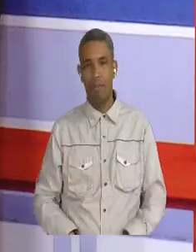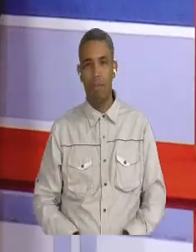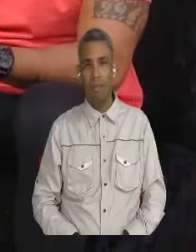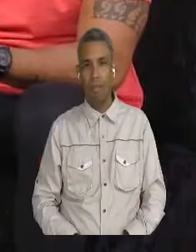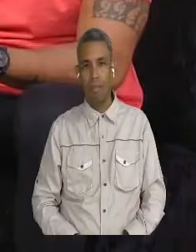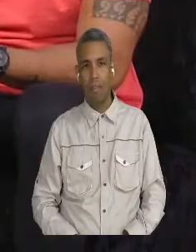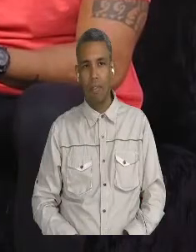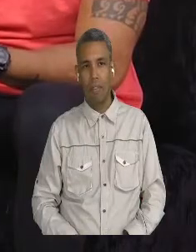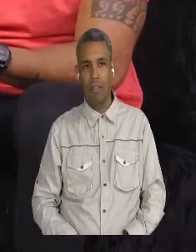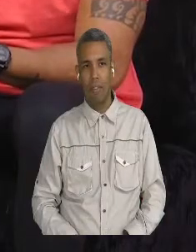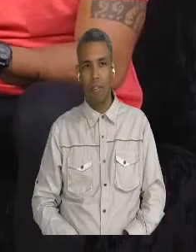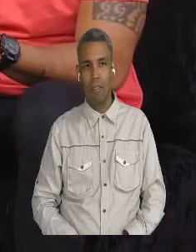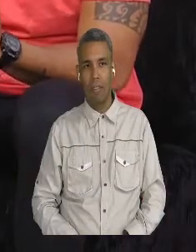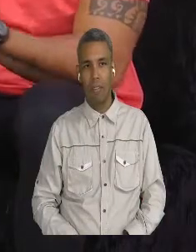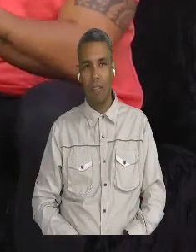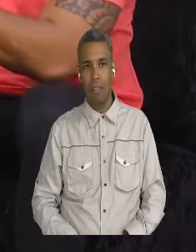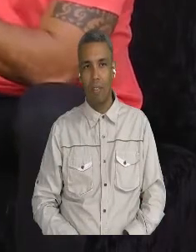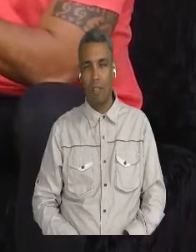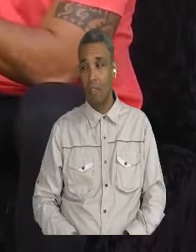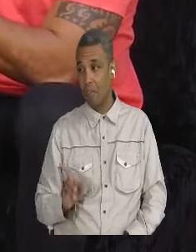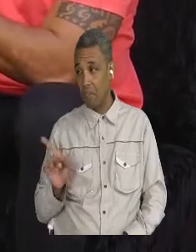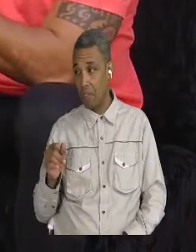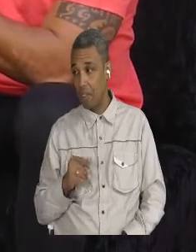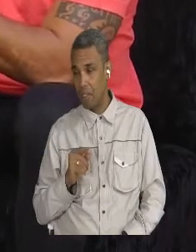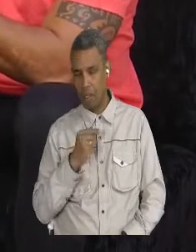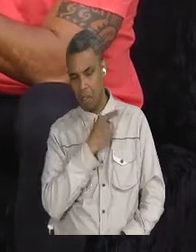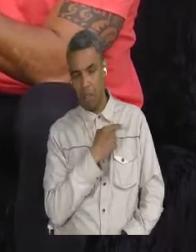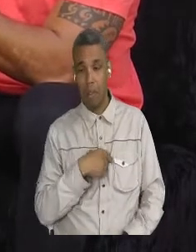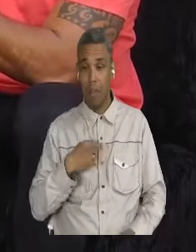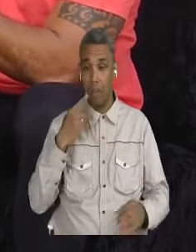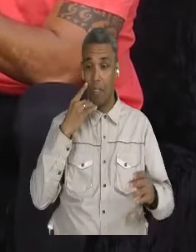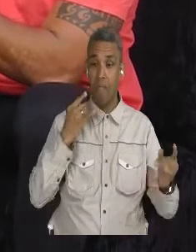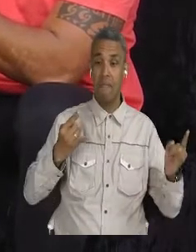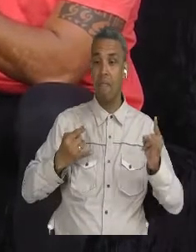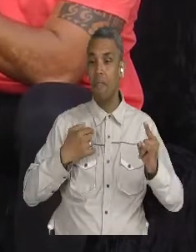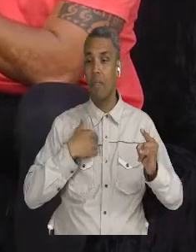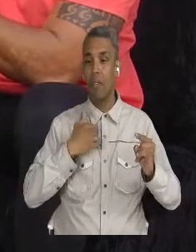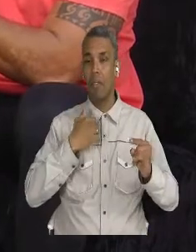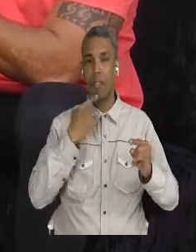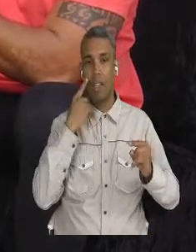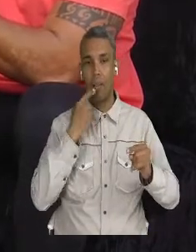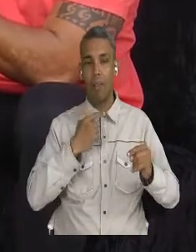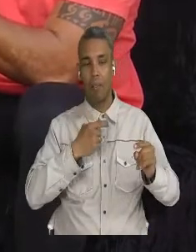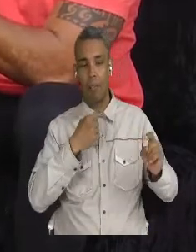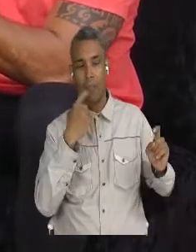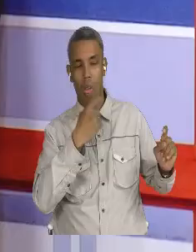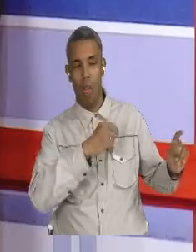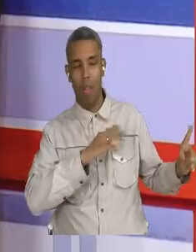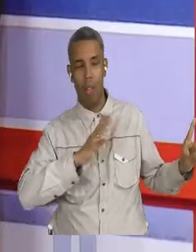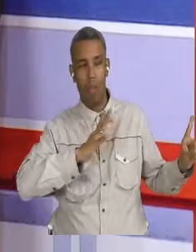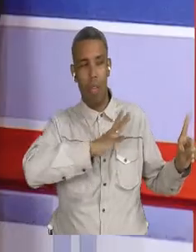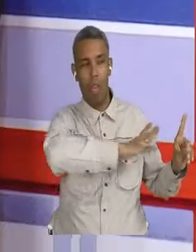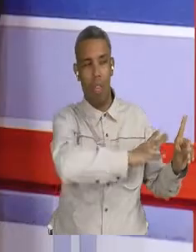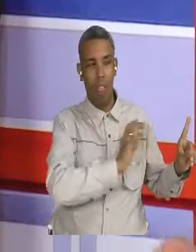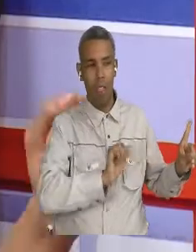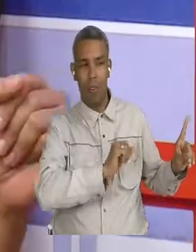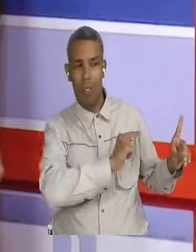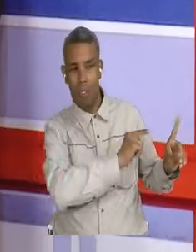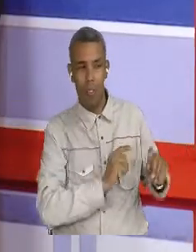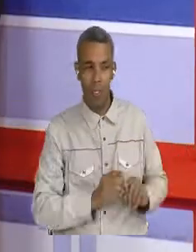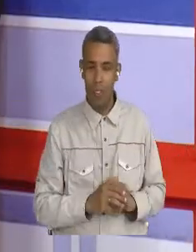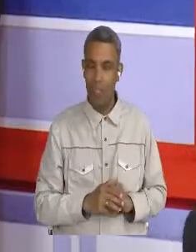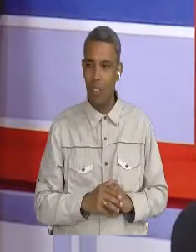muchos admiradores, Andrés? No, yo creo que mi mamá y mis 2 hermanas. ¿Será? Sí. Y en el gimnasio y con el